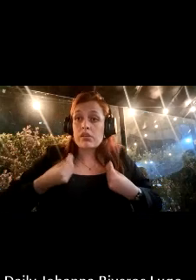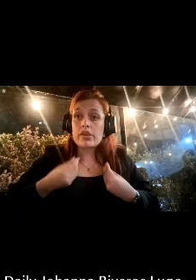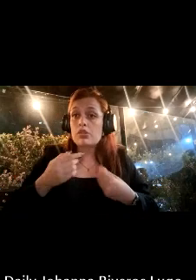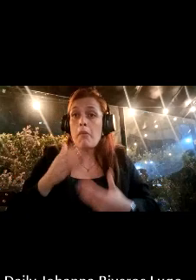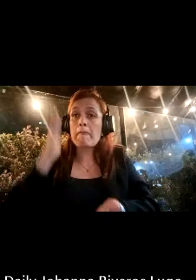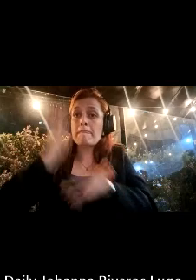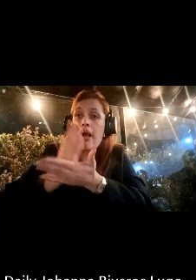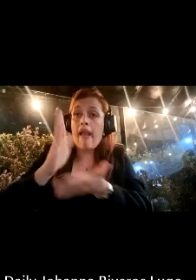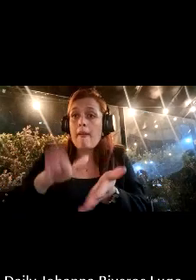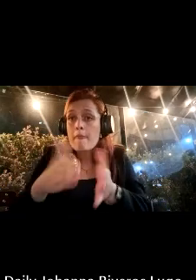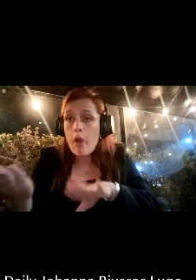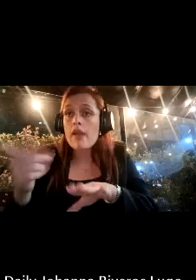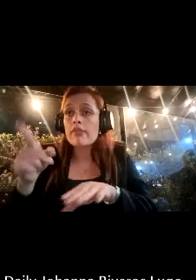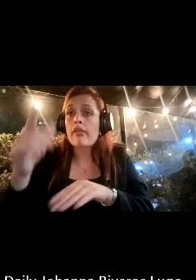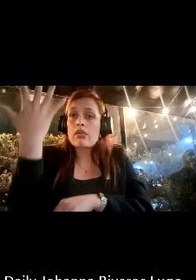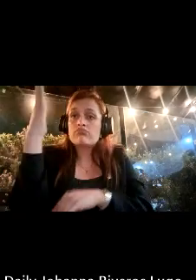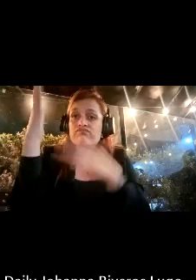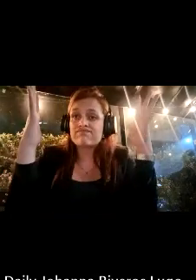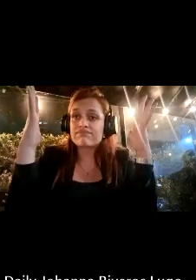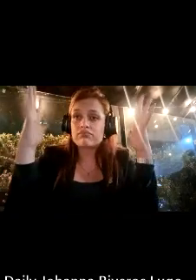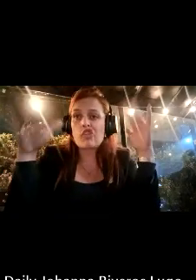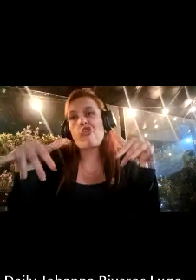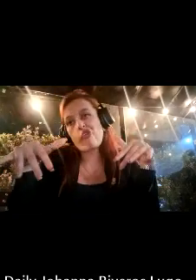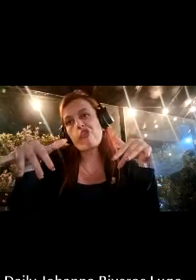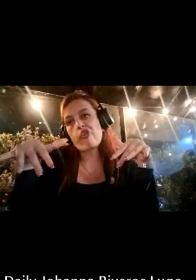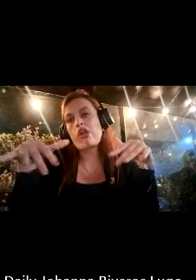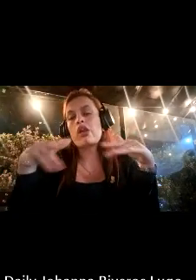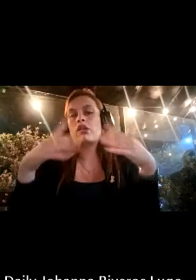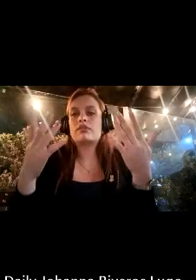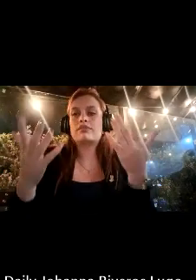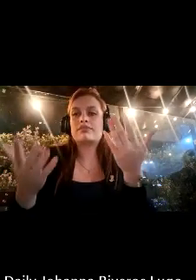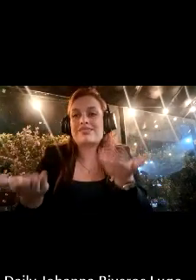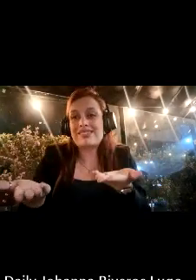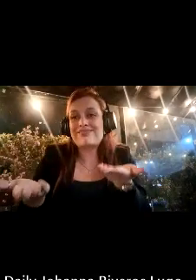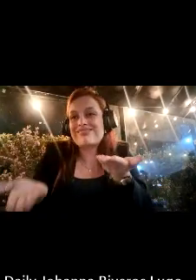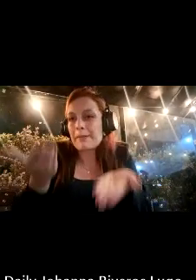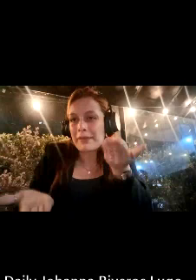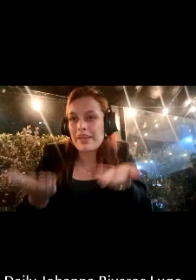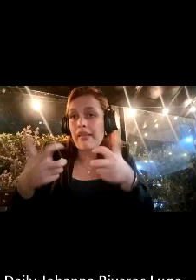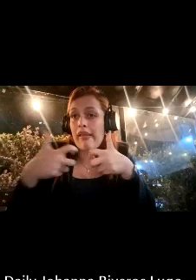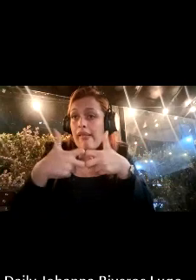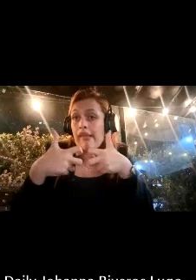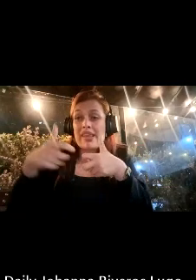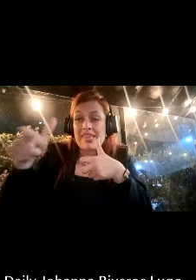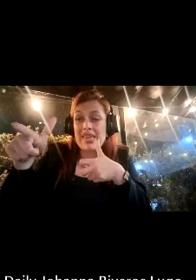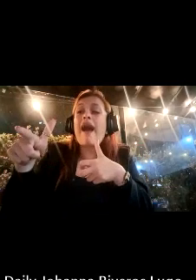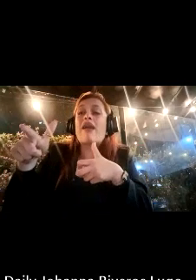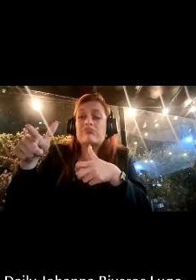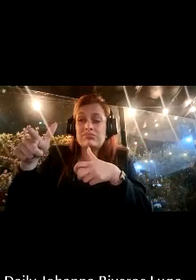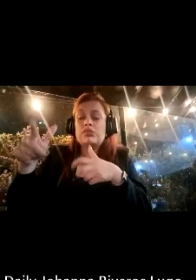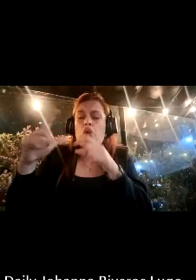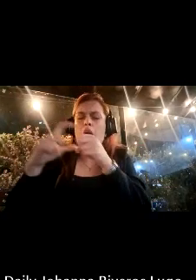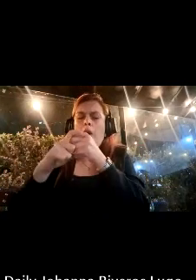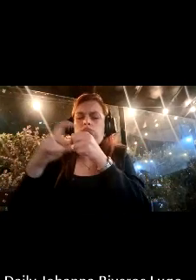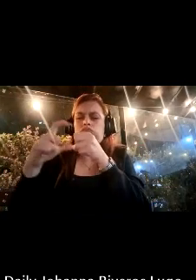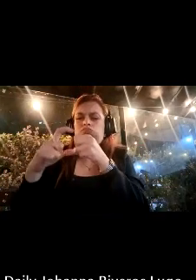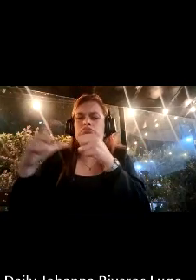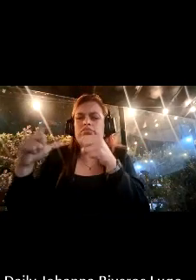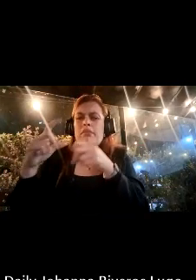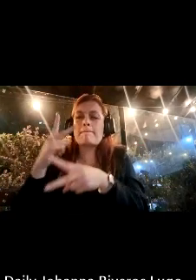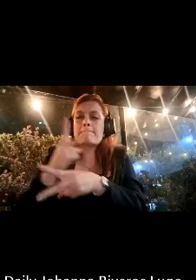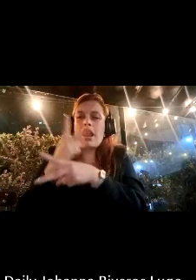una energía limpia, a diferencia de la que usamos hoy, que es muy contaminante para nuestro ambiente, que es a partir de los